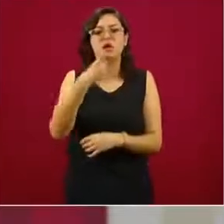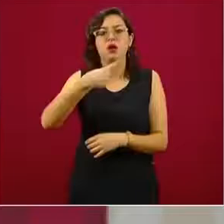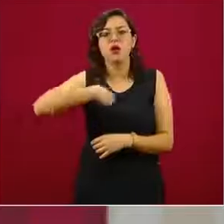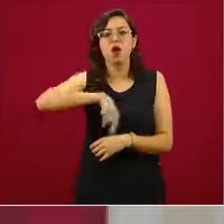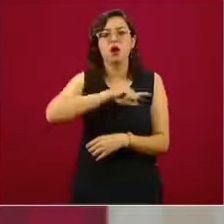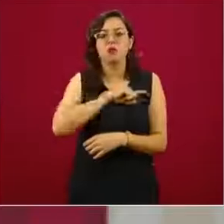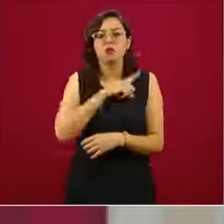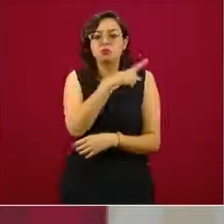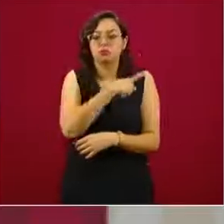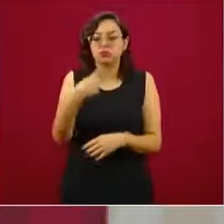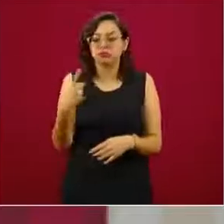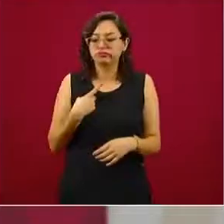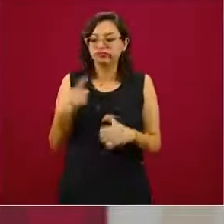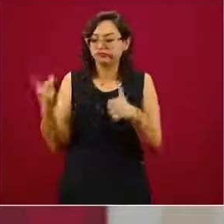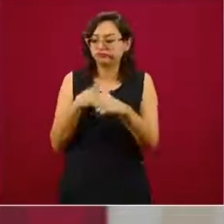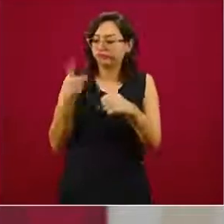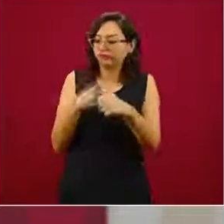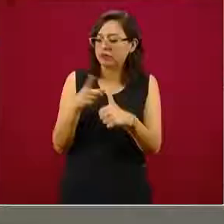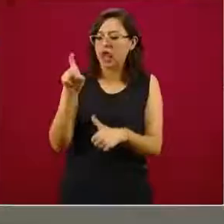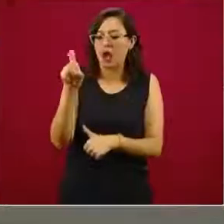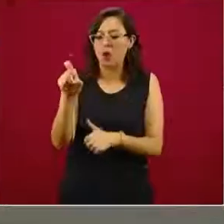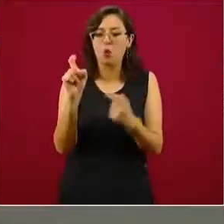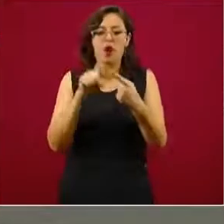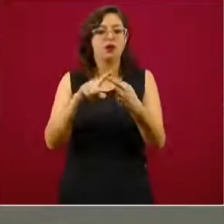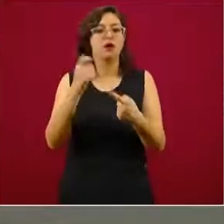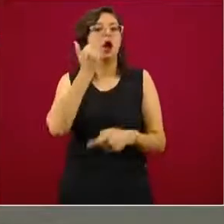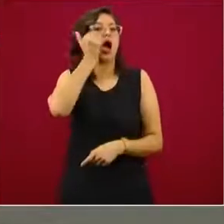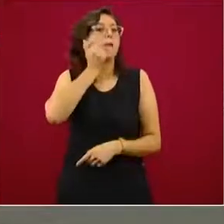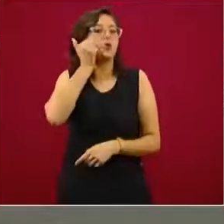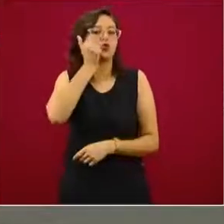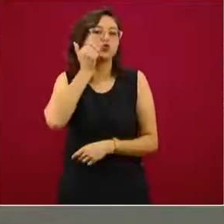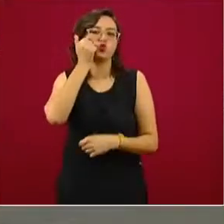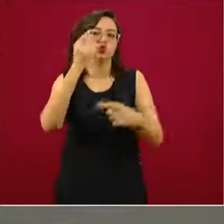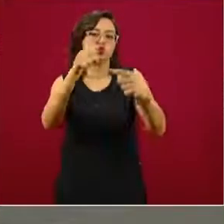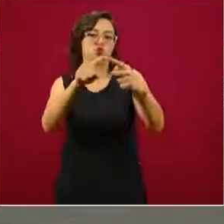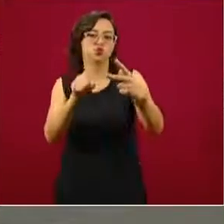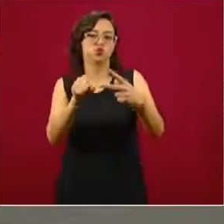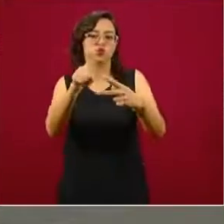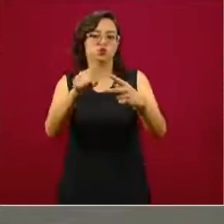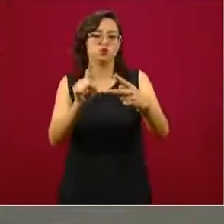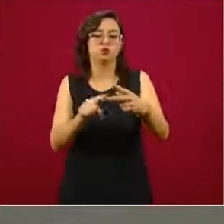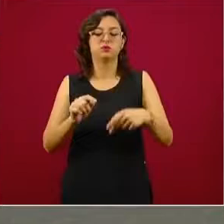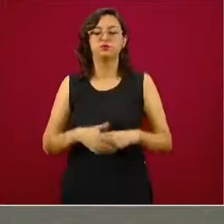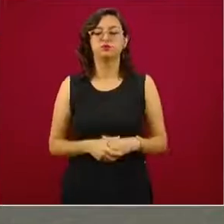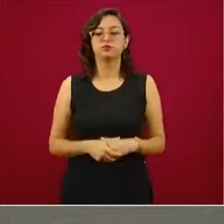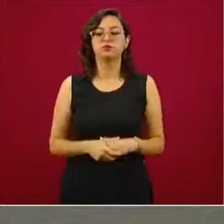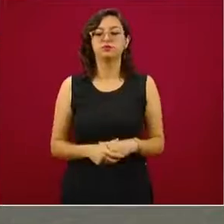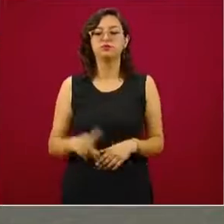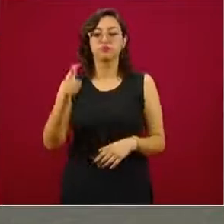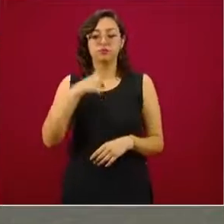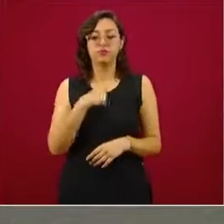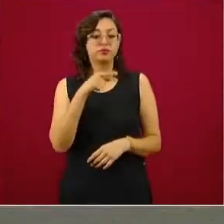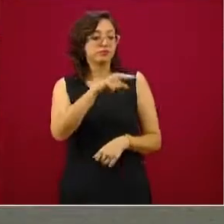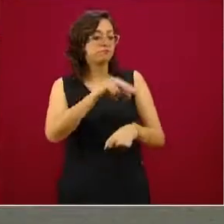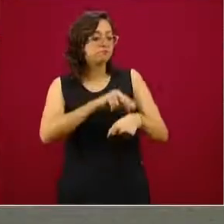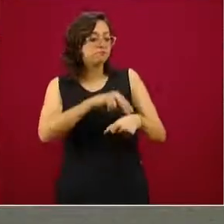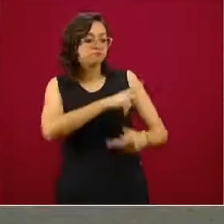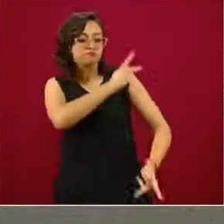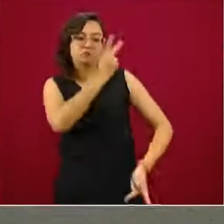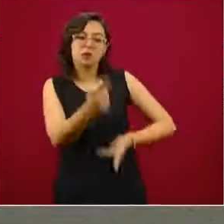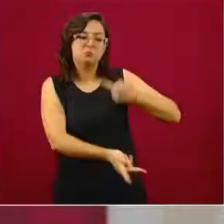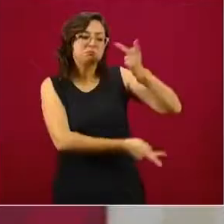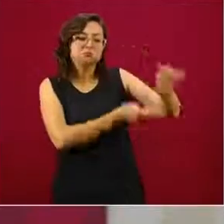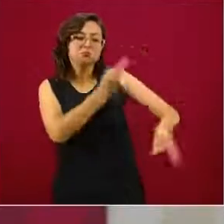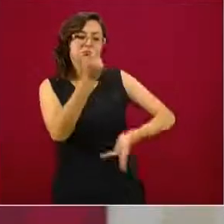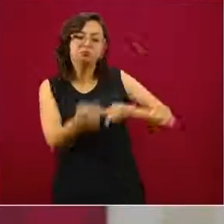en el agua y el jabón. Yo le he preguntado mucho al doctor